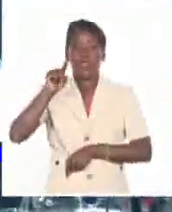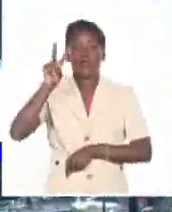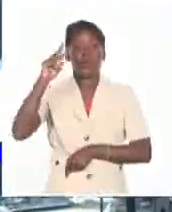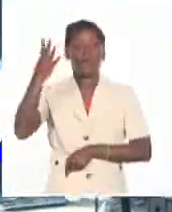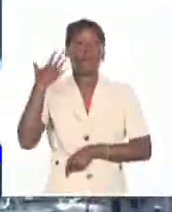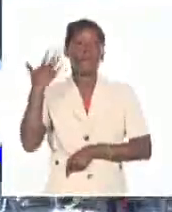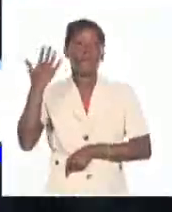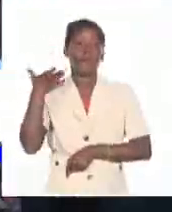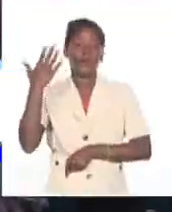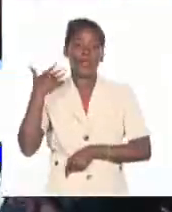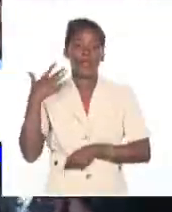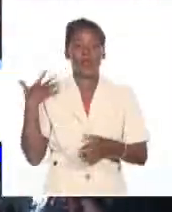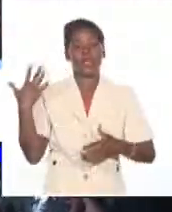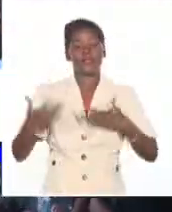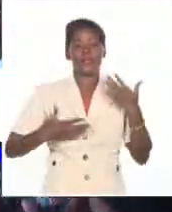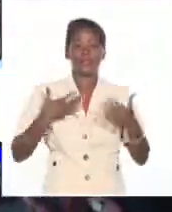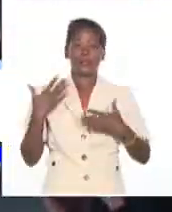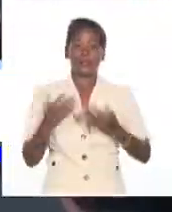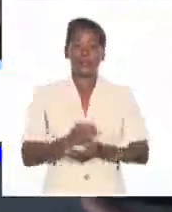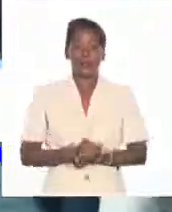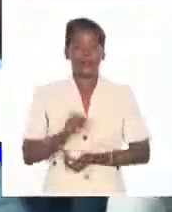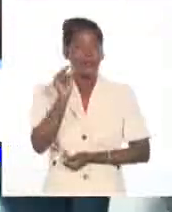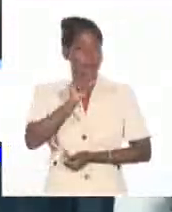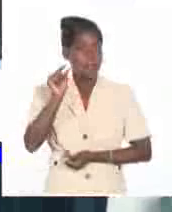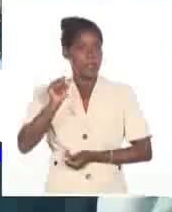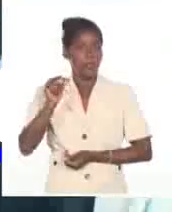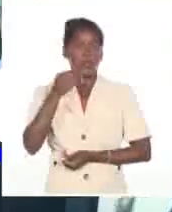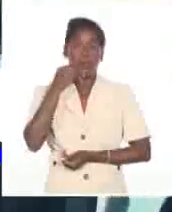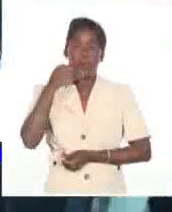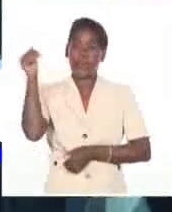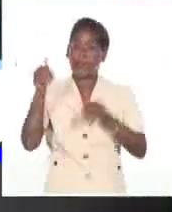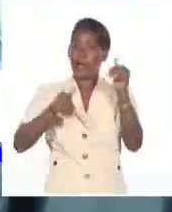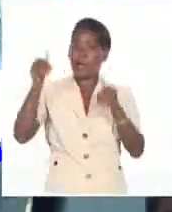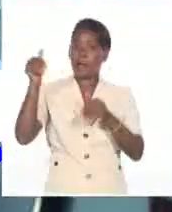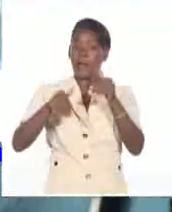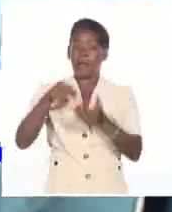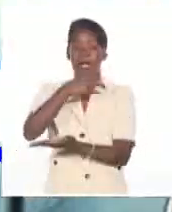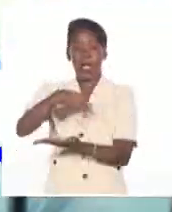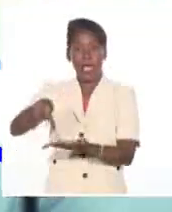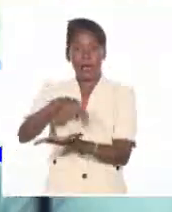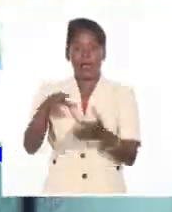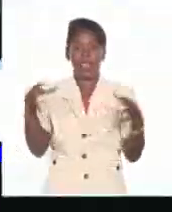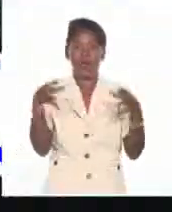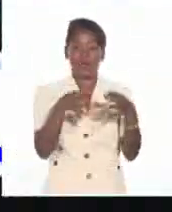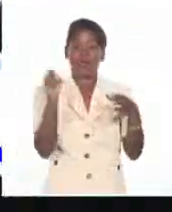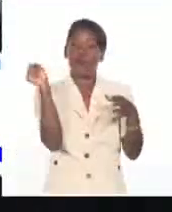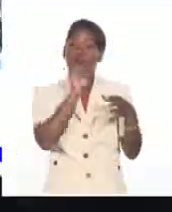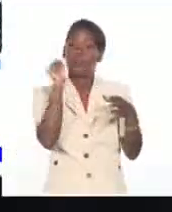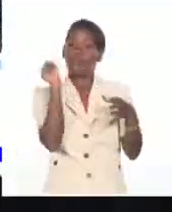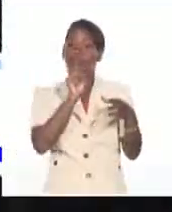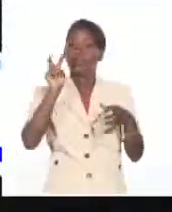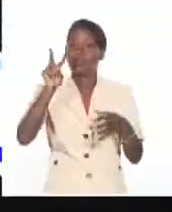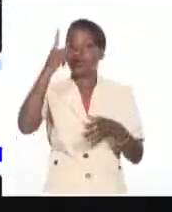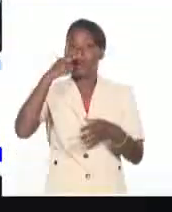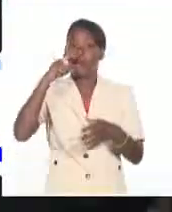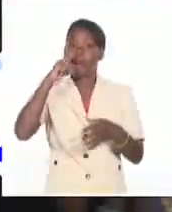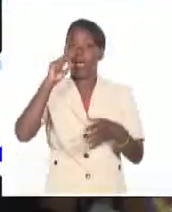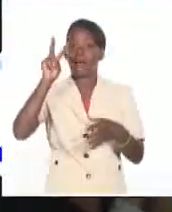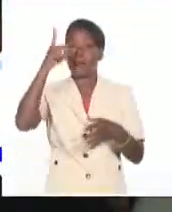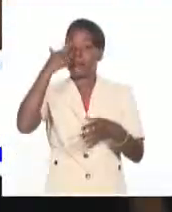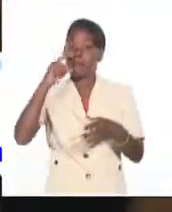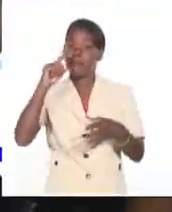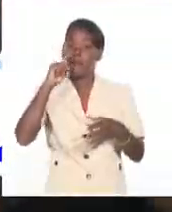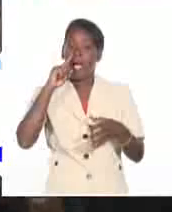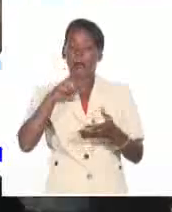2023. Los asistentes podrán apreciar un recorrido por los temas de la agrupación, que mantiene el ritmo y estilo